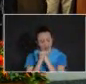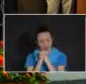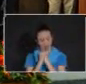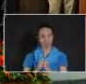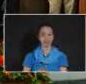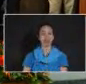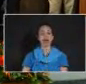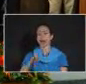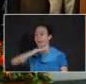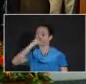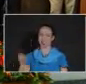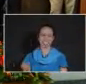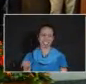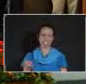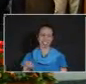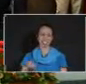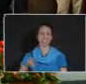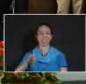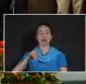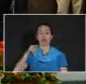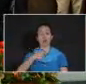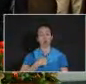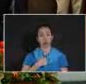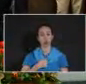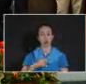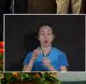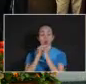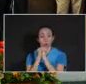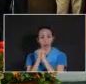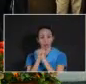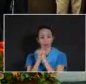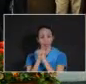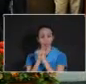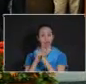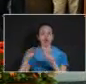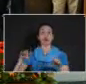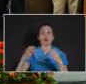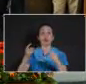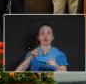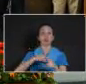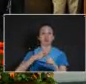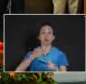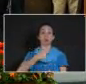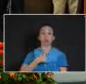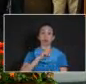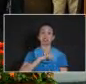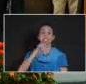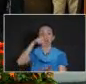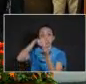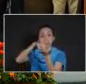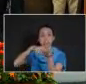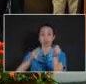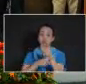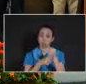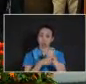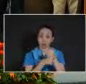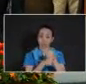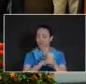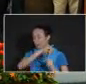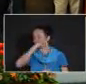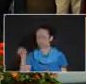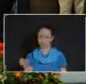Jamás uno intercede y ora como cuando está en medio de esos bombazos. Jamás,